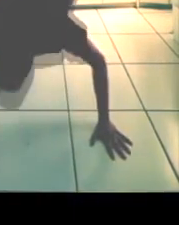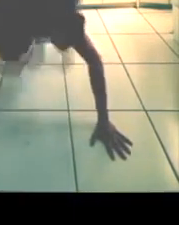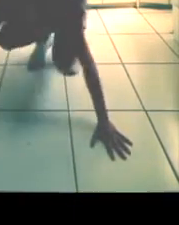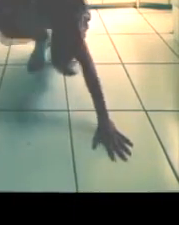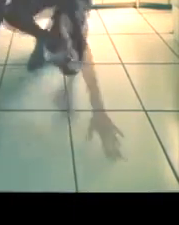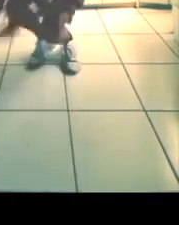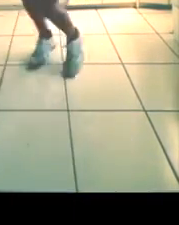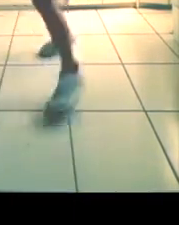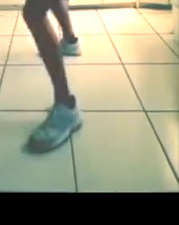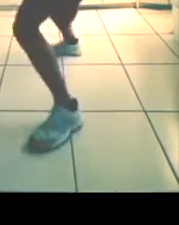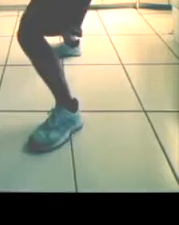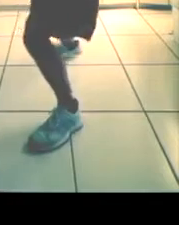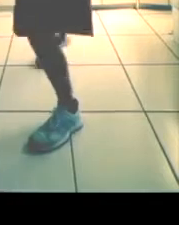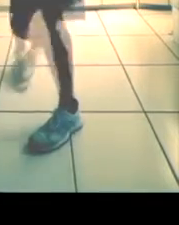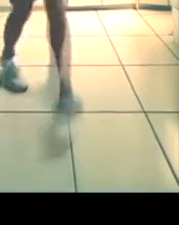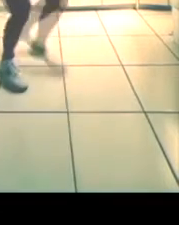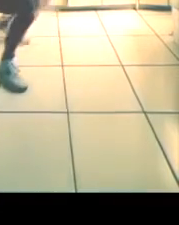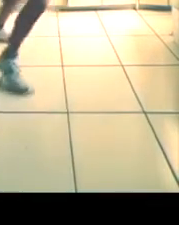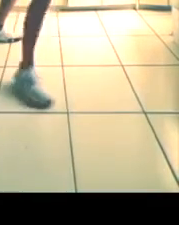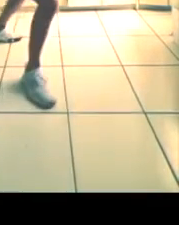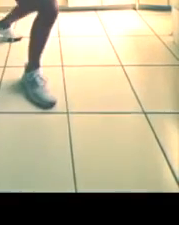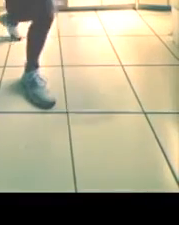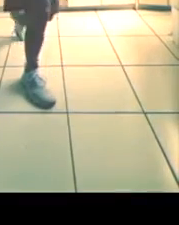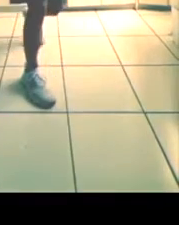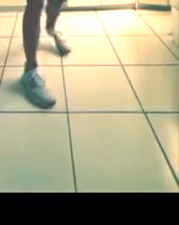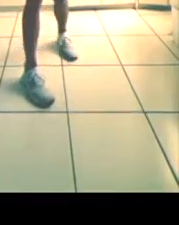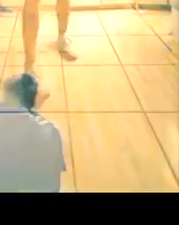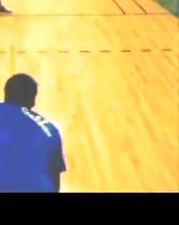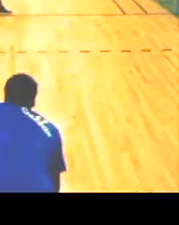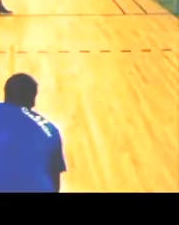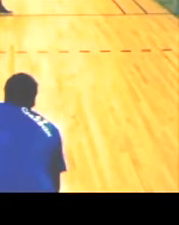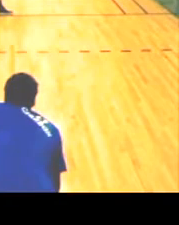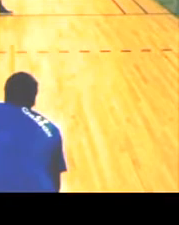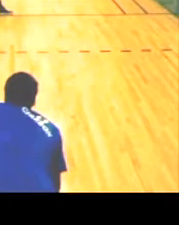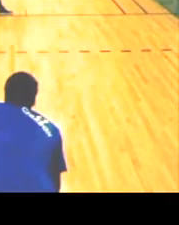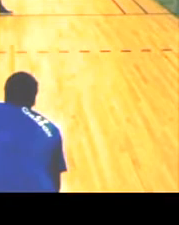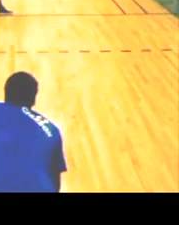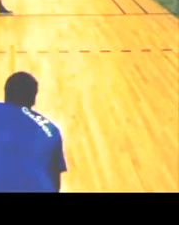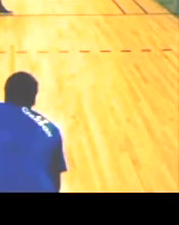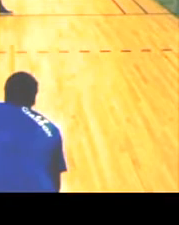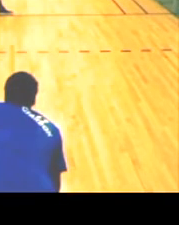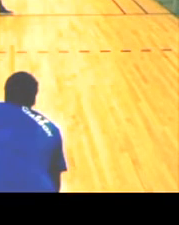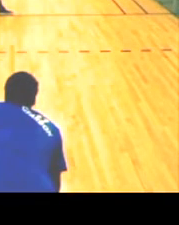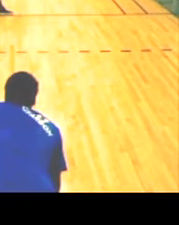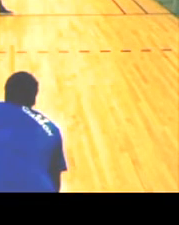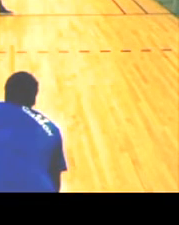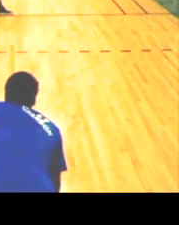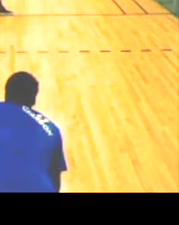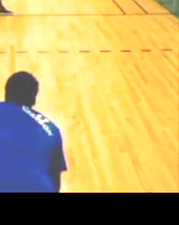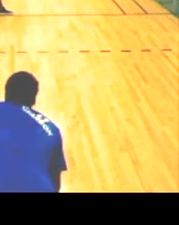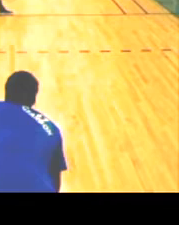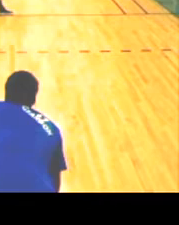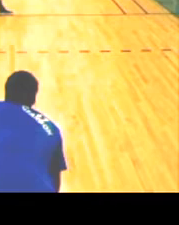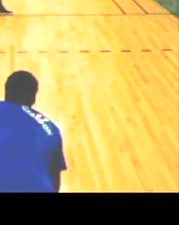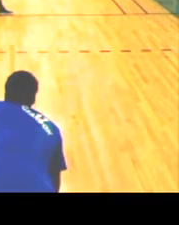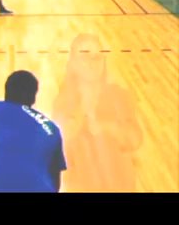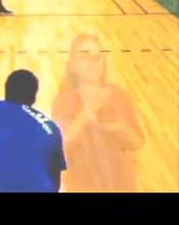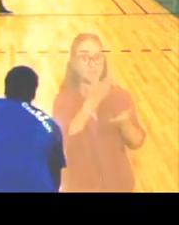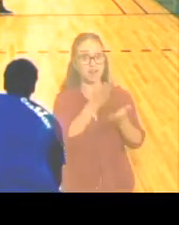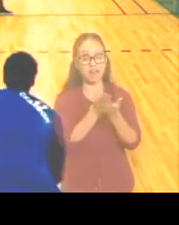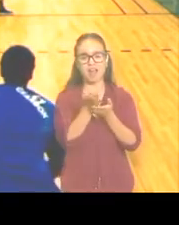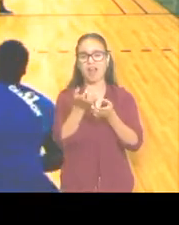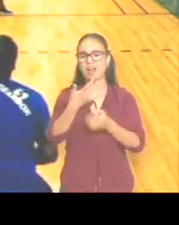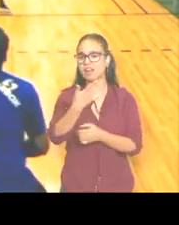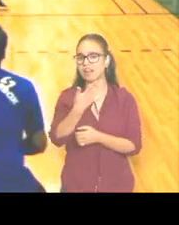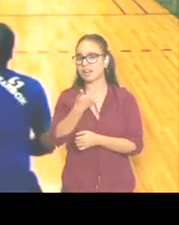Y qué mejor forma de seguir manteniéndonos así que haciendo ejercicio desde nuestras casas. A lo mejor ahorita no podemos ir a los gimnasios y lugares muy